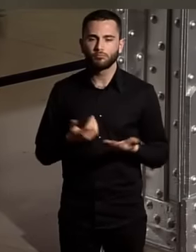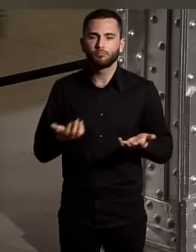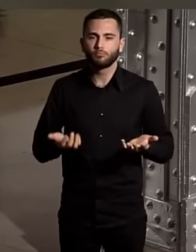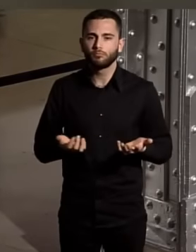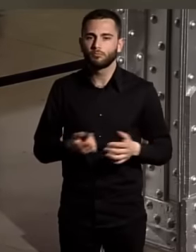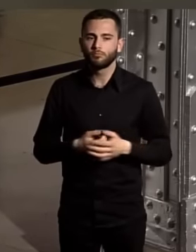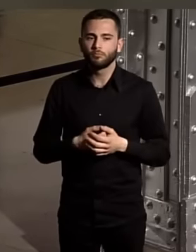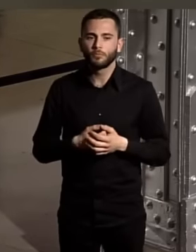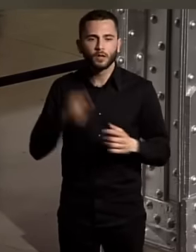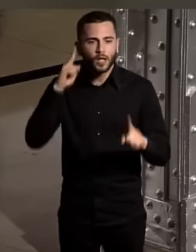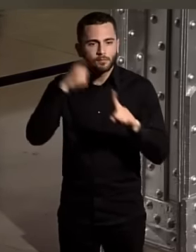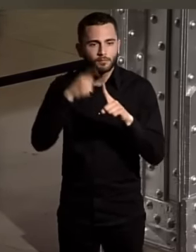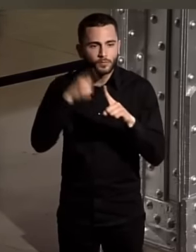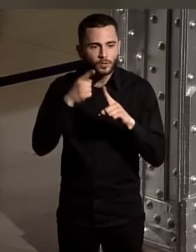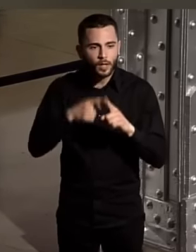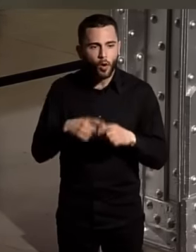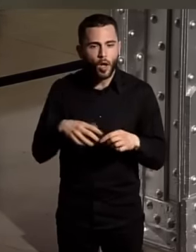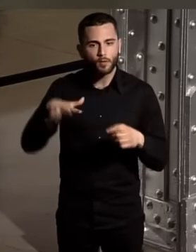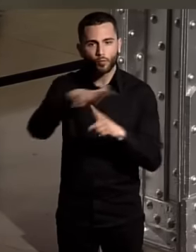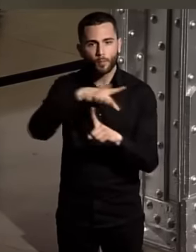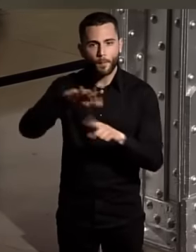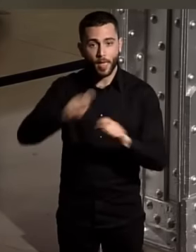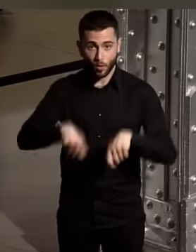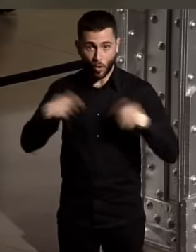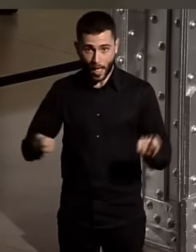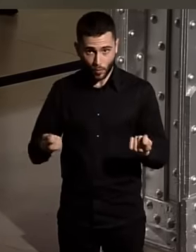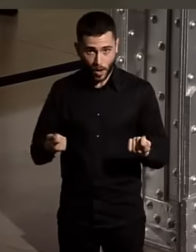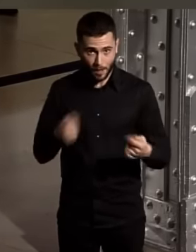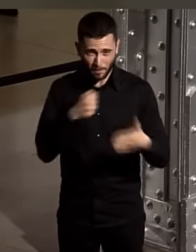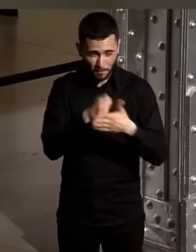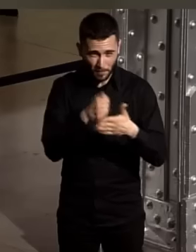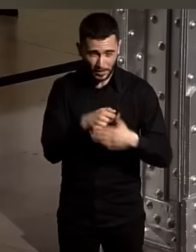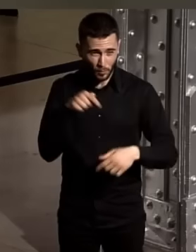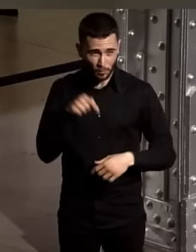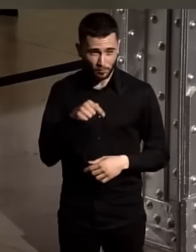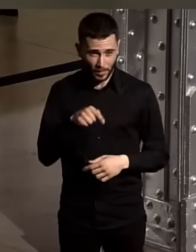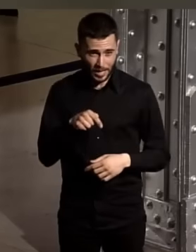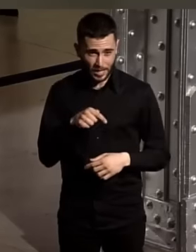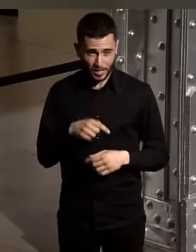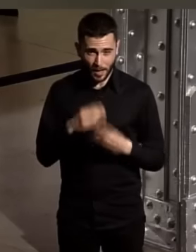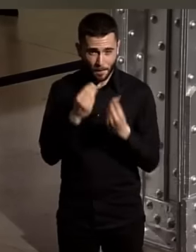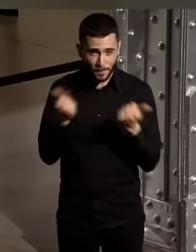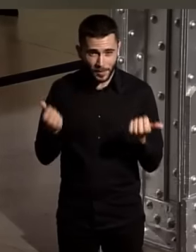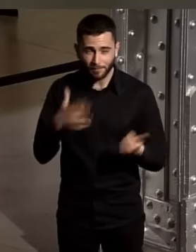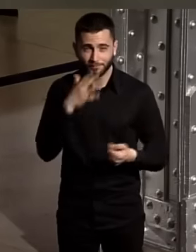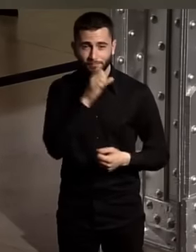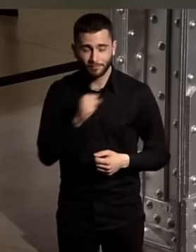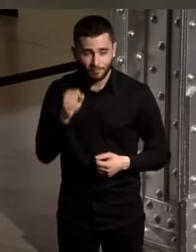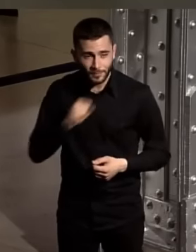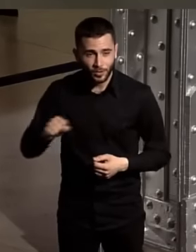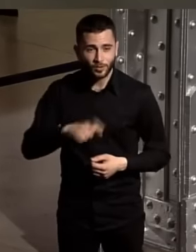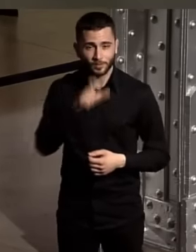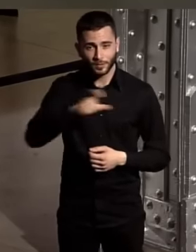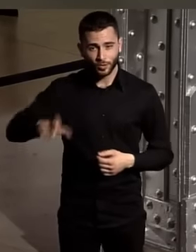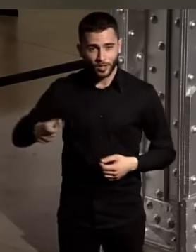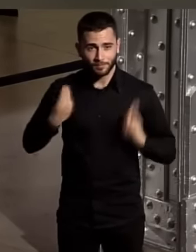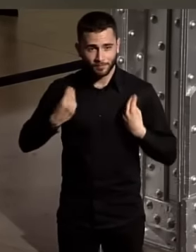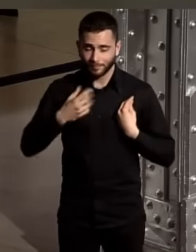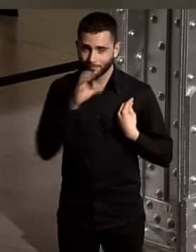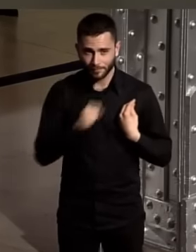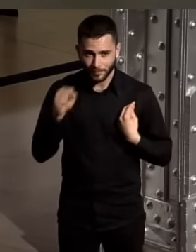de reproducir en un medio lo más natural posible eh Y es y allí el ambiente es precioso el habitat es maravilloso